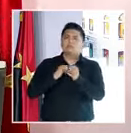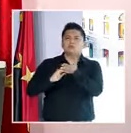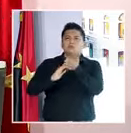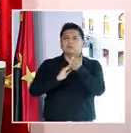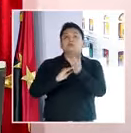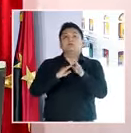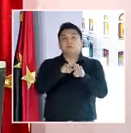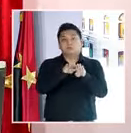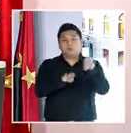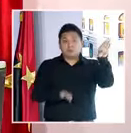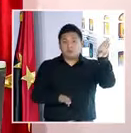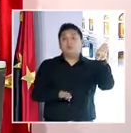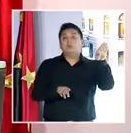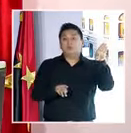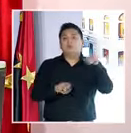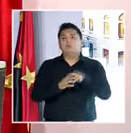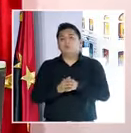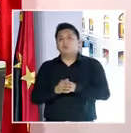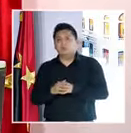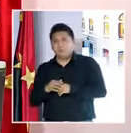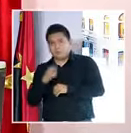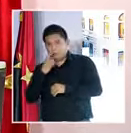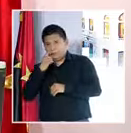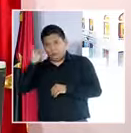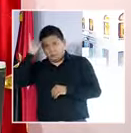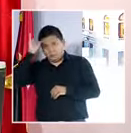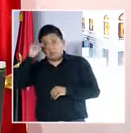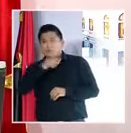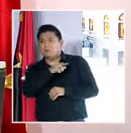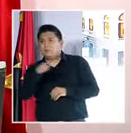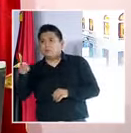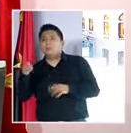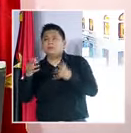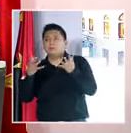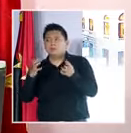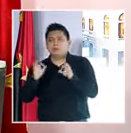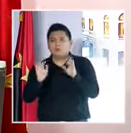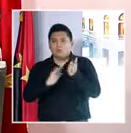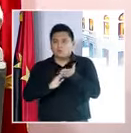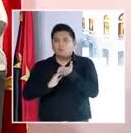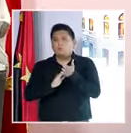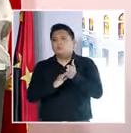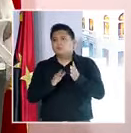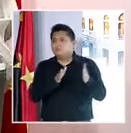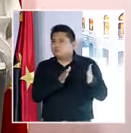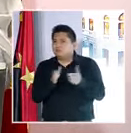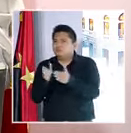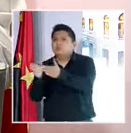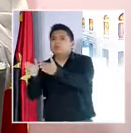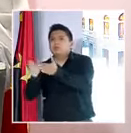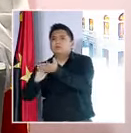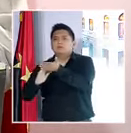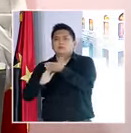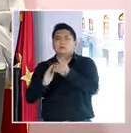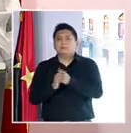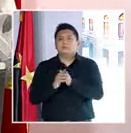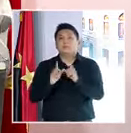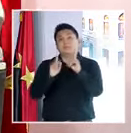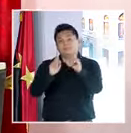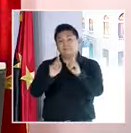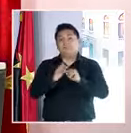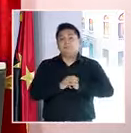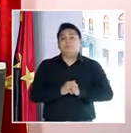vial Chinaco-Tamejué-Toledo. Y hoy tiene inversiones importantes en todo el corredor vial. Sin